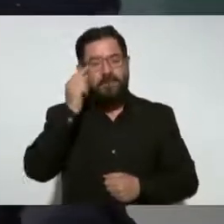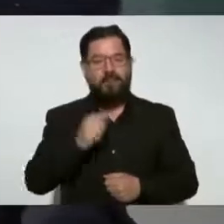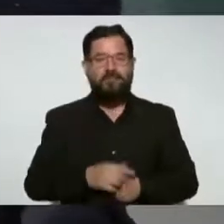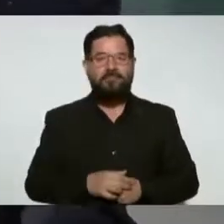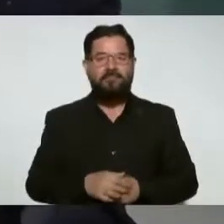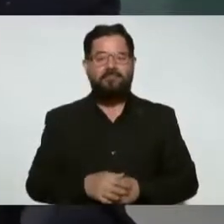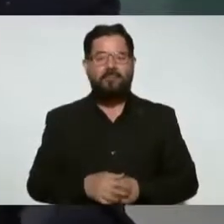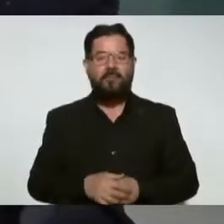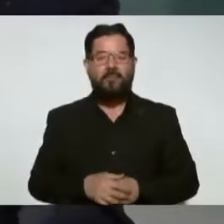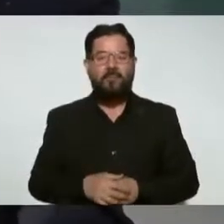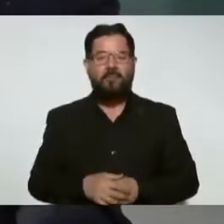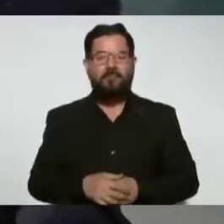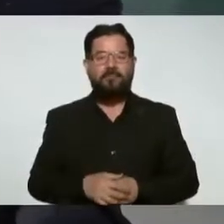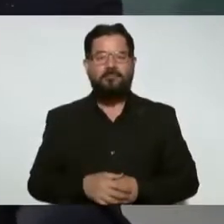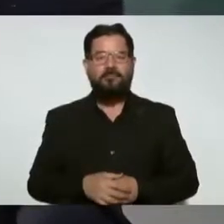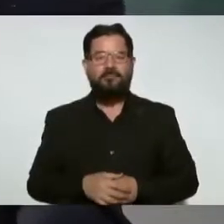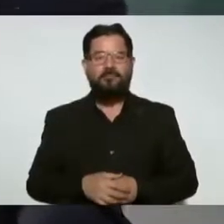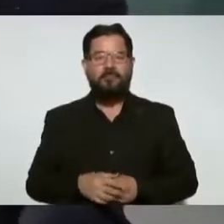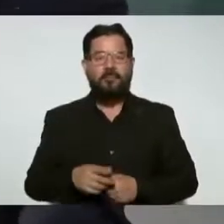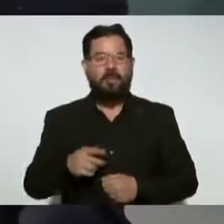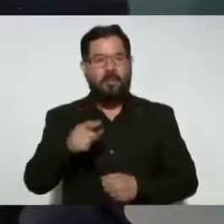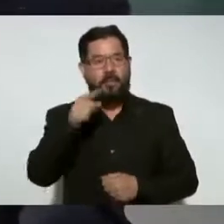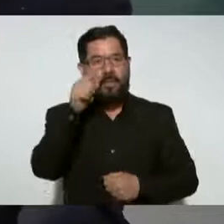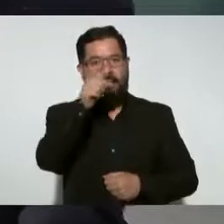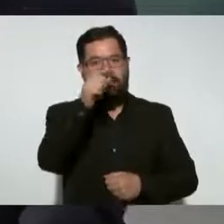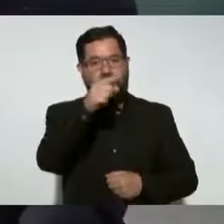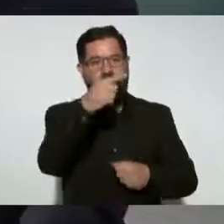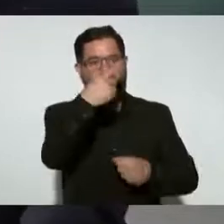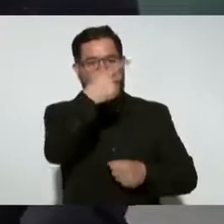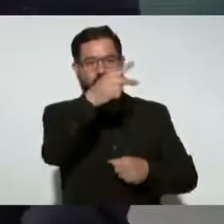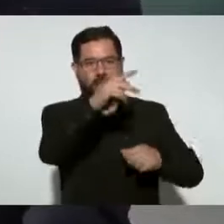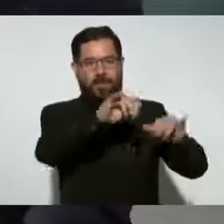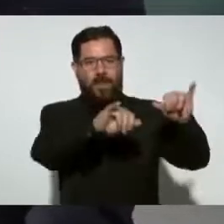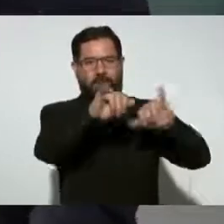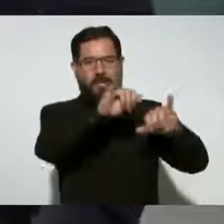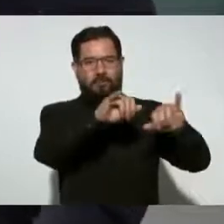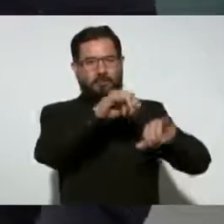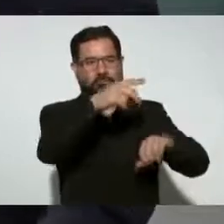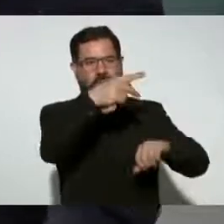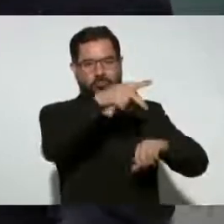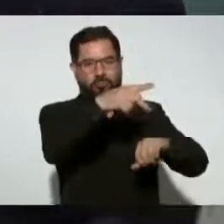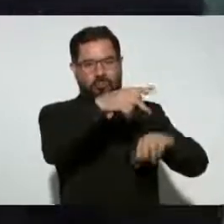obligando a sus laboratorios, a sus farmacéuticas,